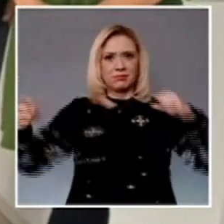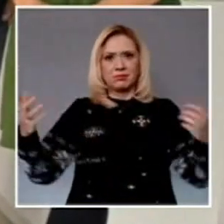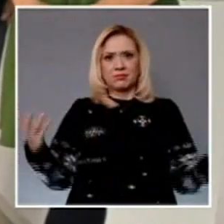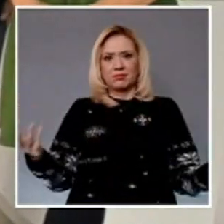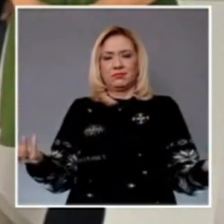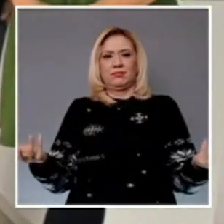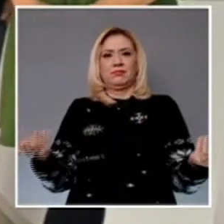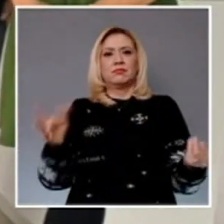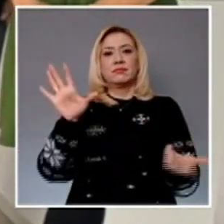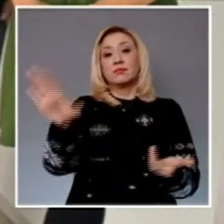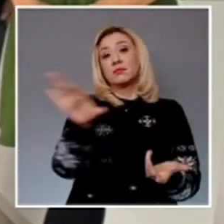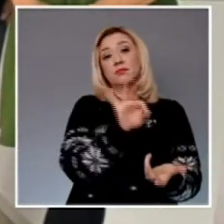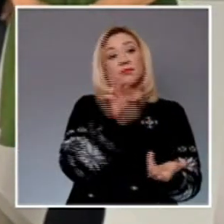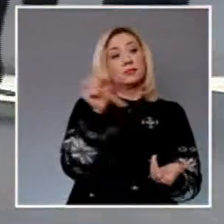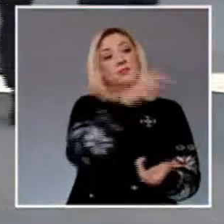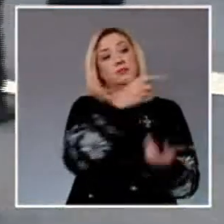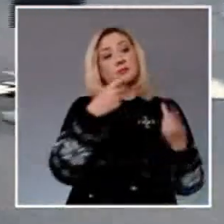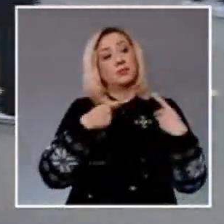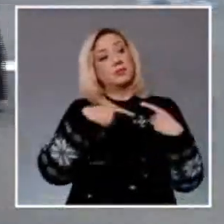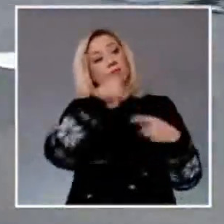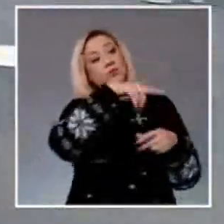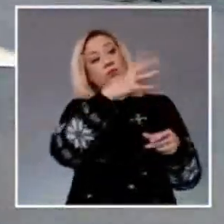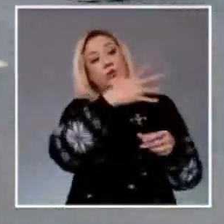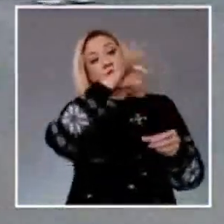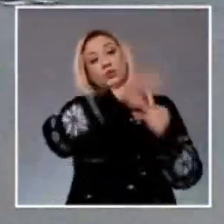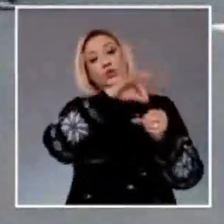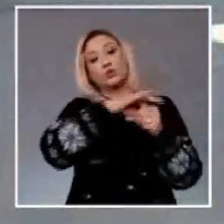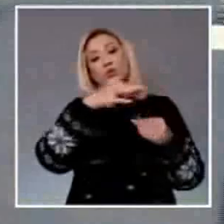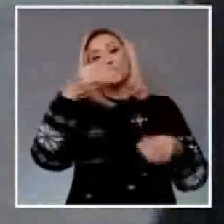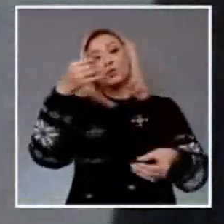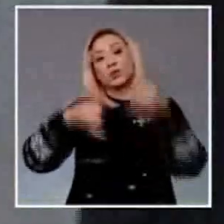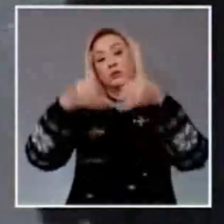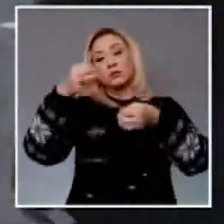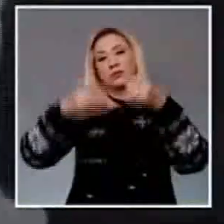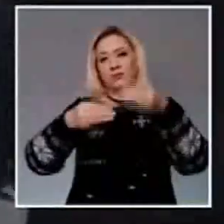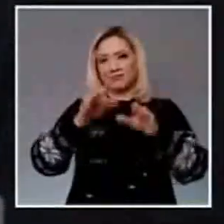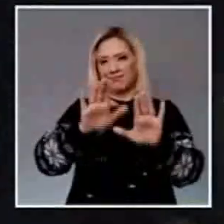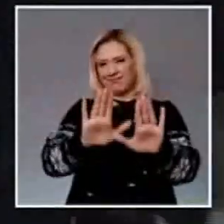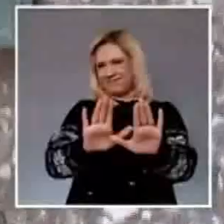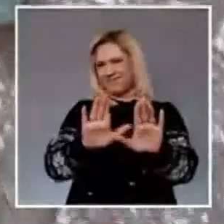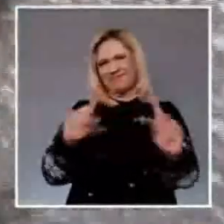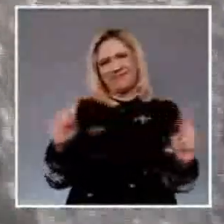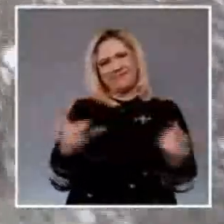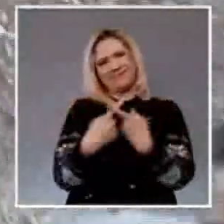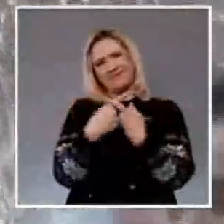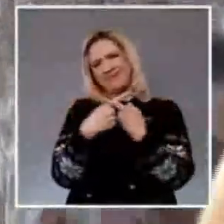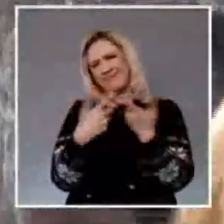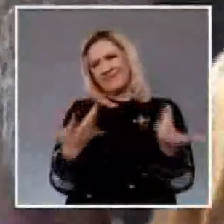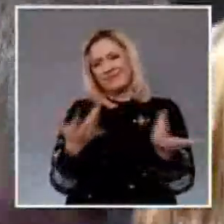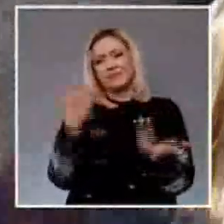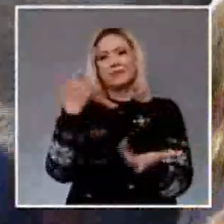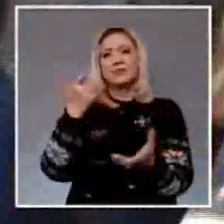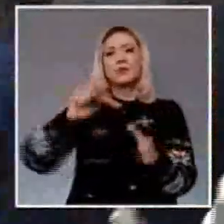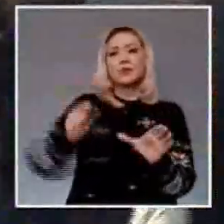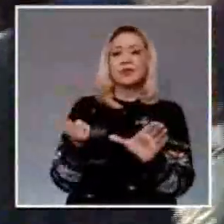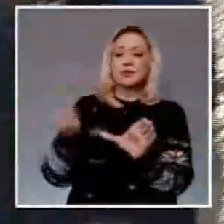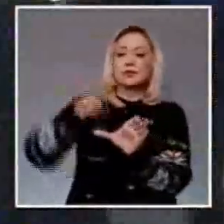voto popular y la intención de eliminar los fideicomisos que financian prestaciones de los trabajadores.